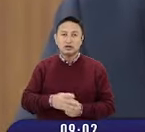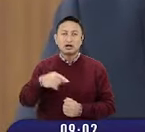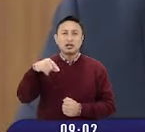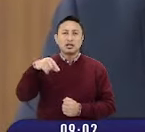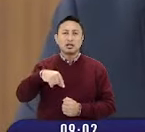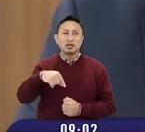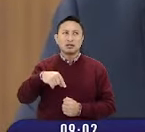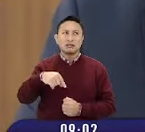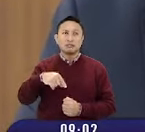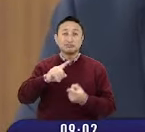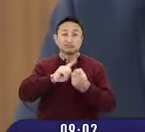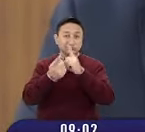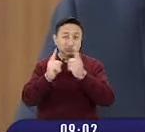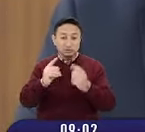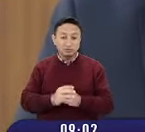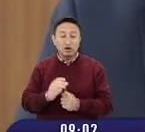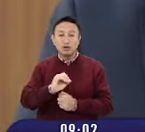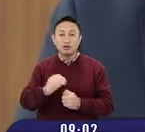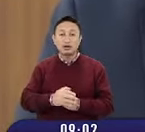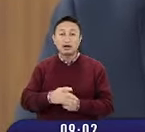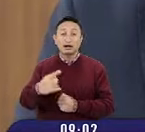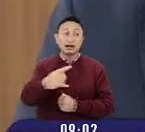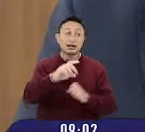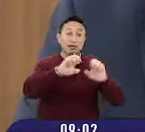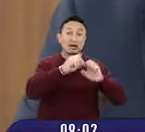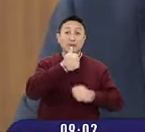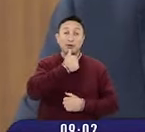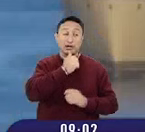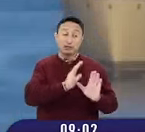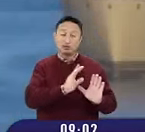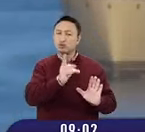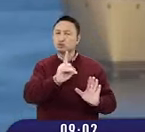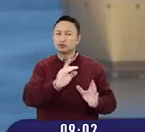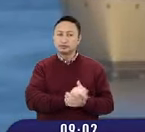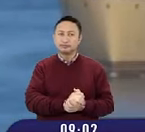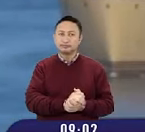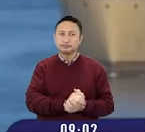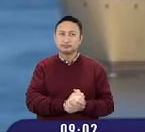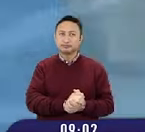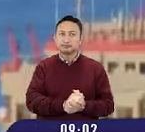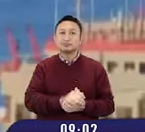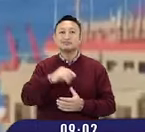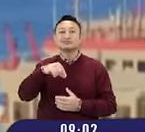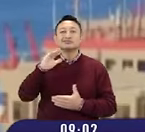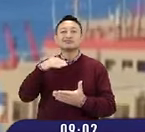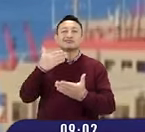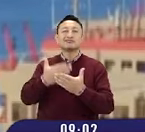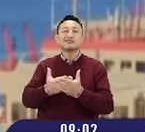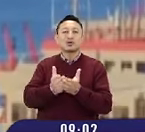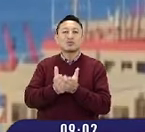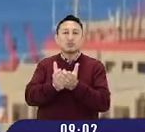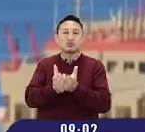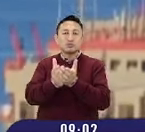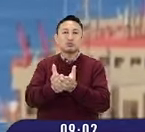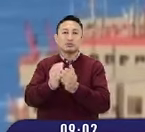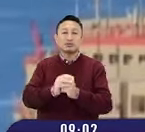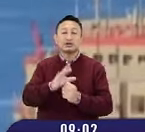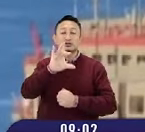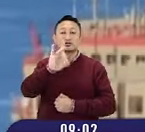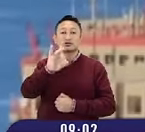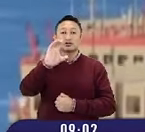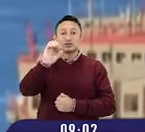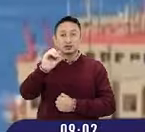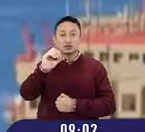lo uno con lo otro, no estamos queriendo privatizar absolutamente nada. Alistando el camino para la llegada de barcos generadores de 80 y